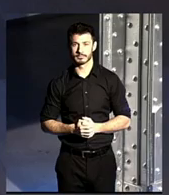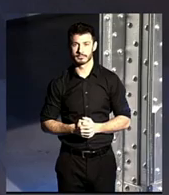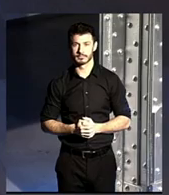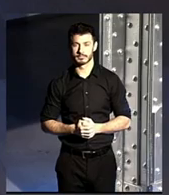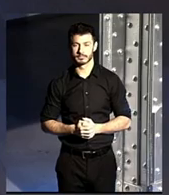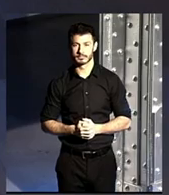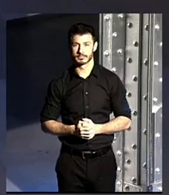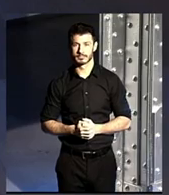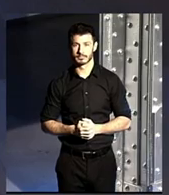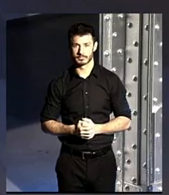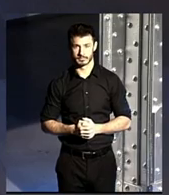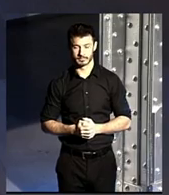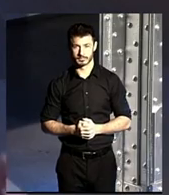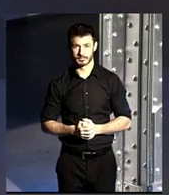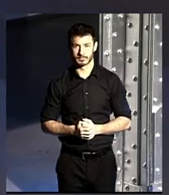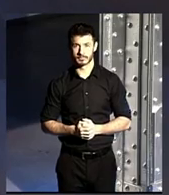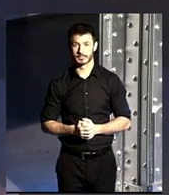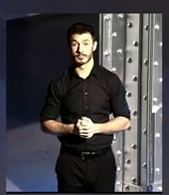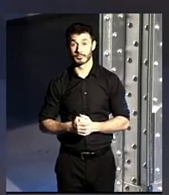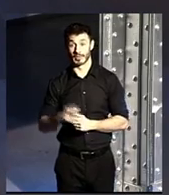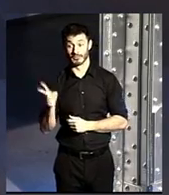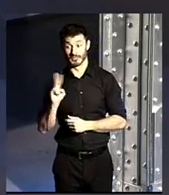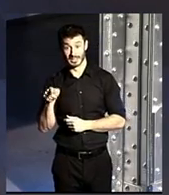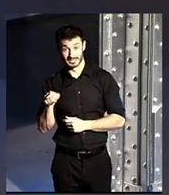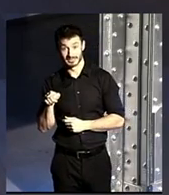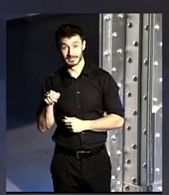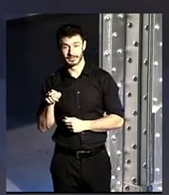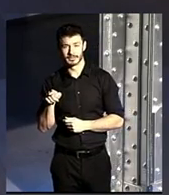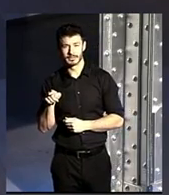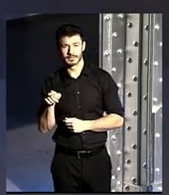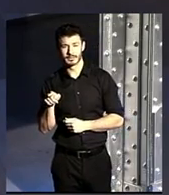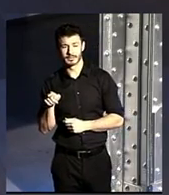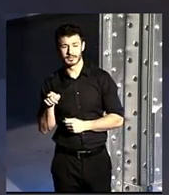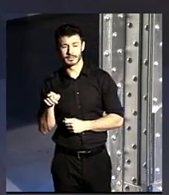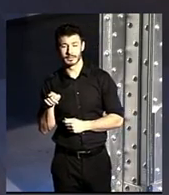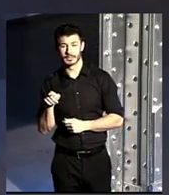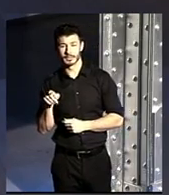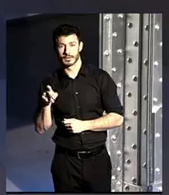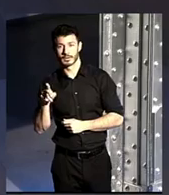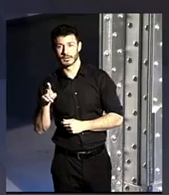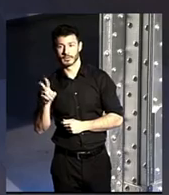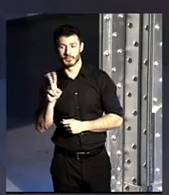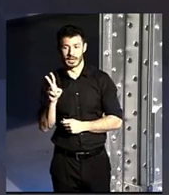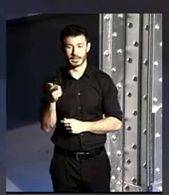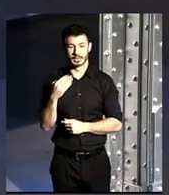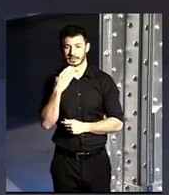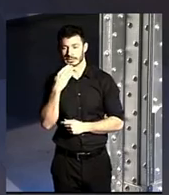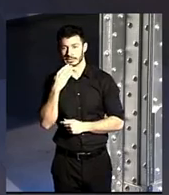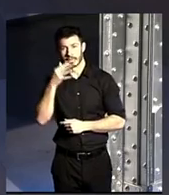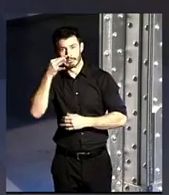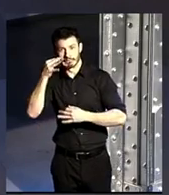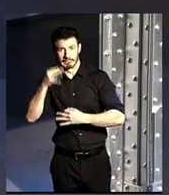Verne, verisimilitude. Julio Verne es el de la verosimilitud. VV, Verne, verosimilitud. Yeah,